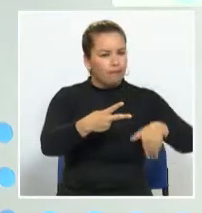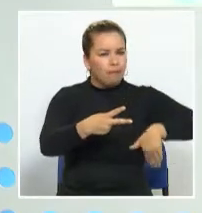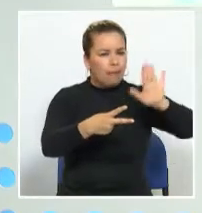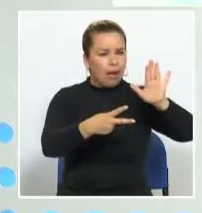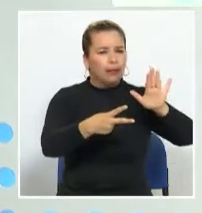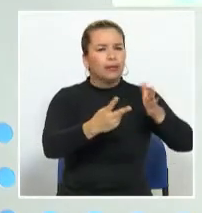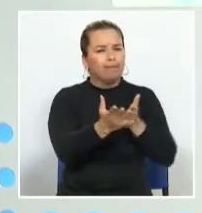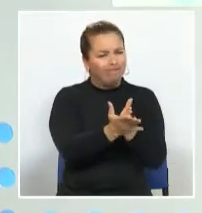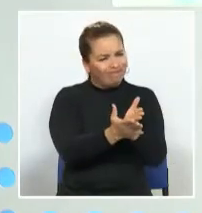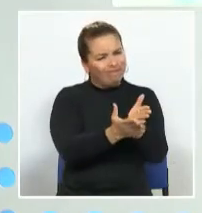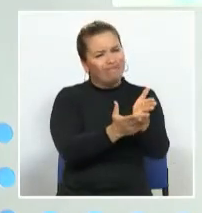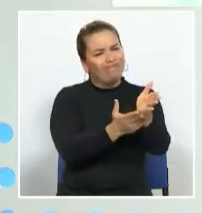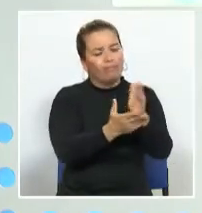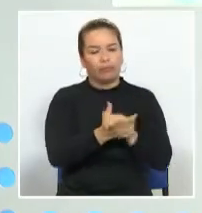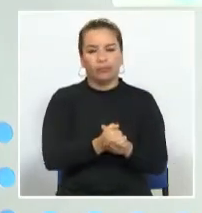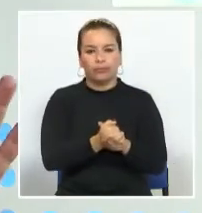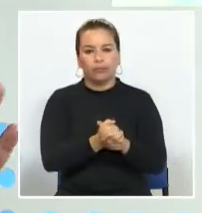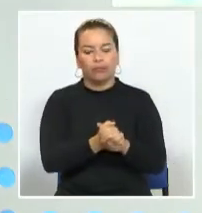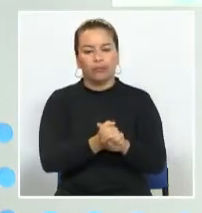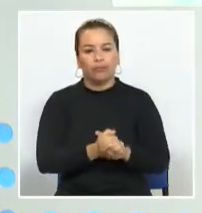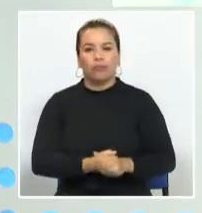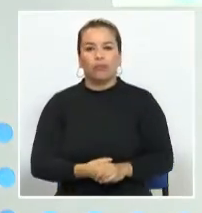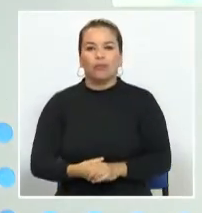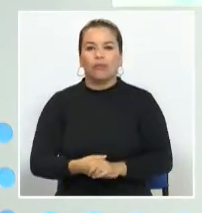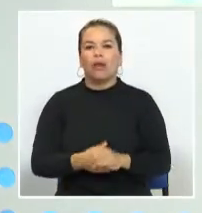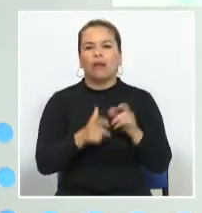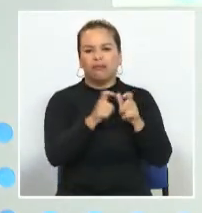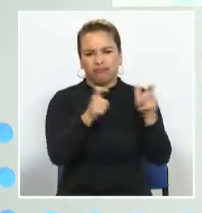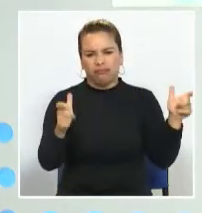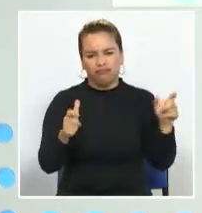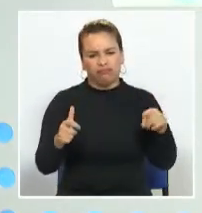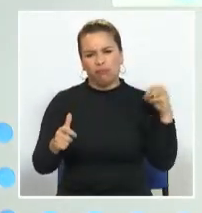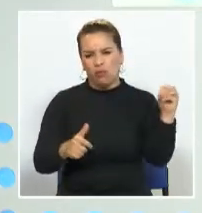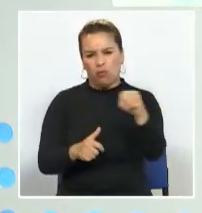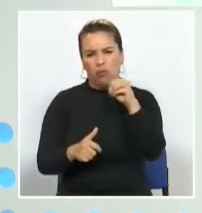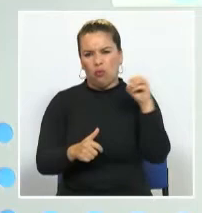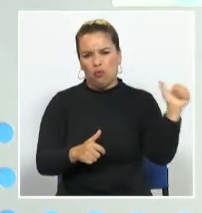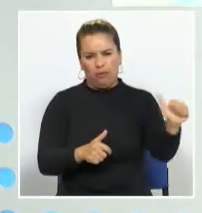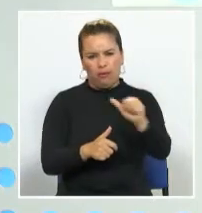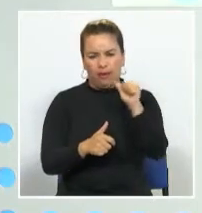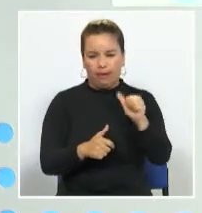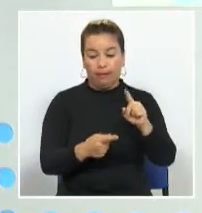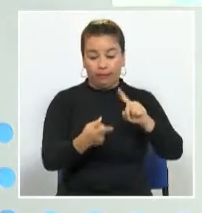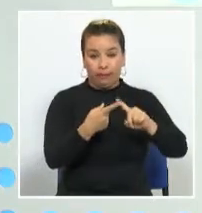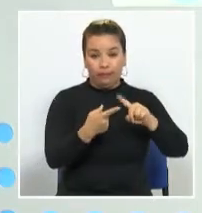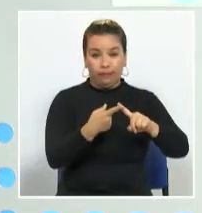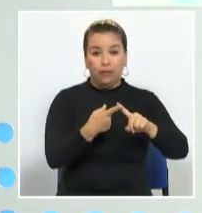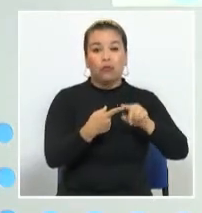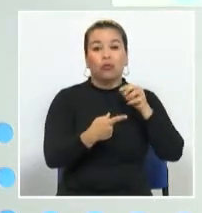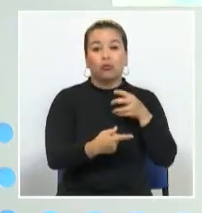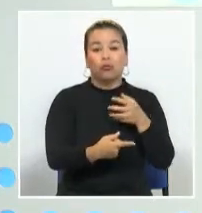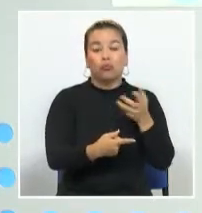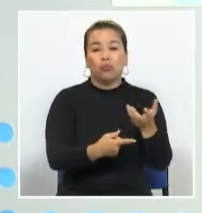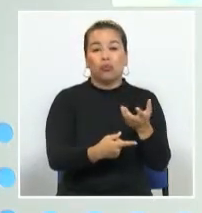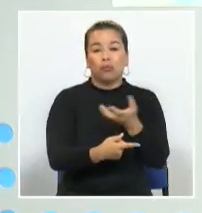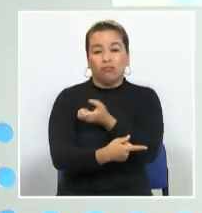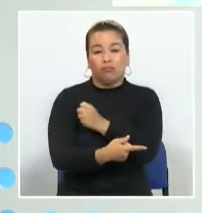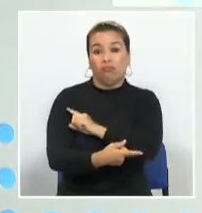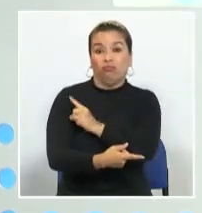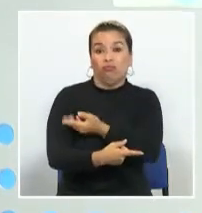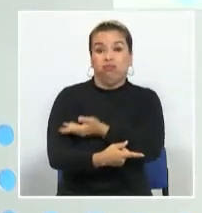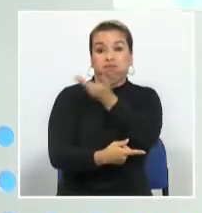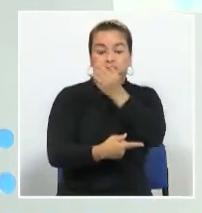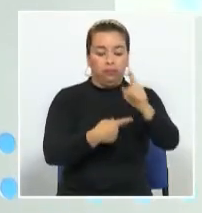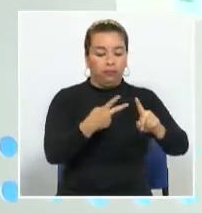prevalencia en la población en general, que son la hipertensión arterial y la diabetes. La hipertensión